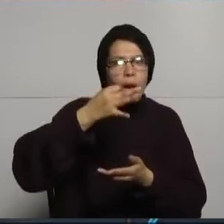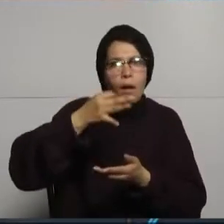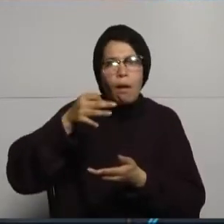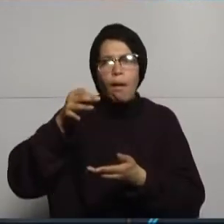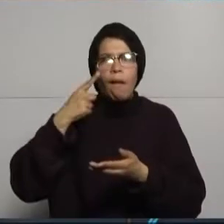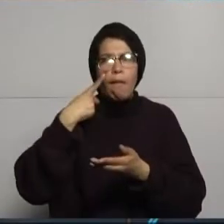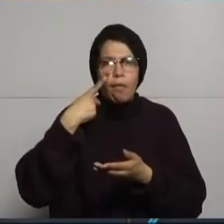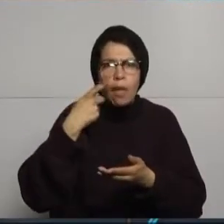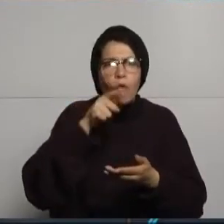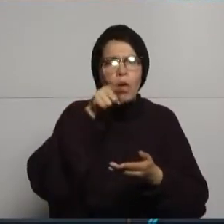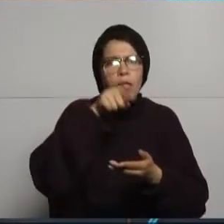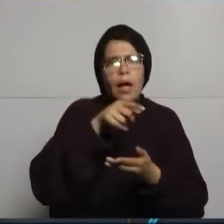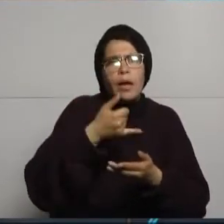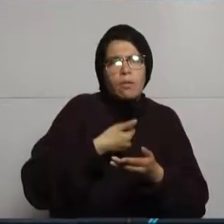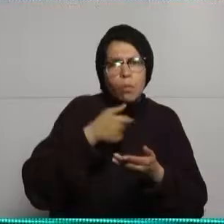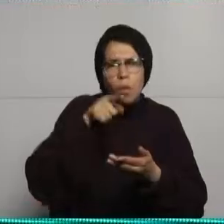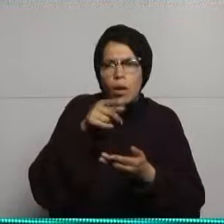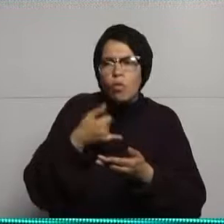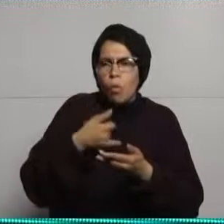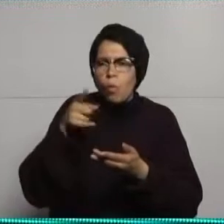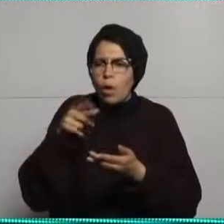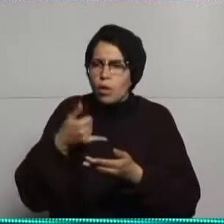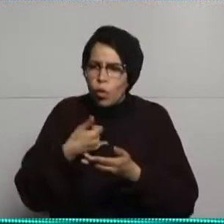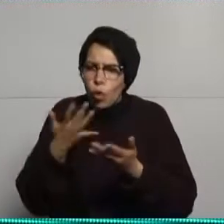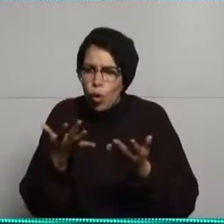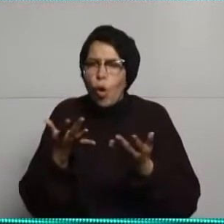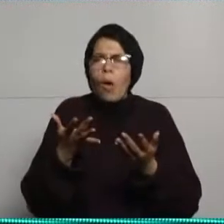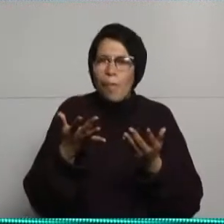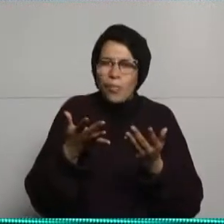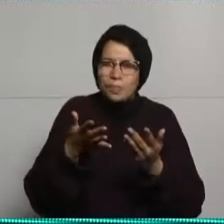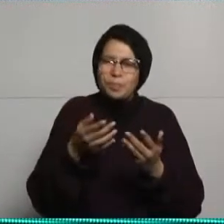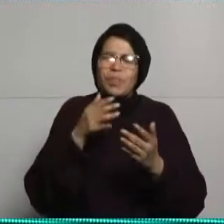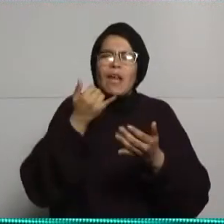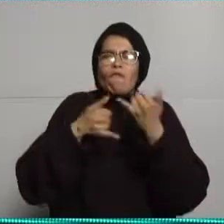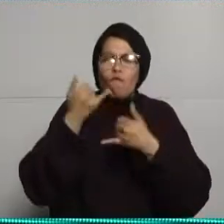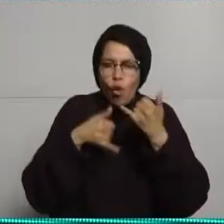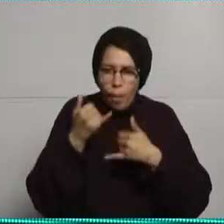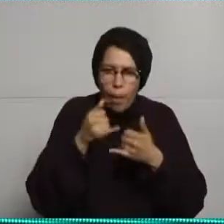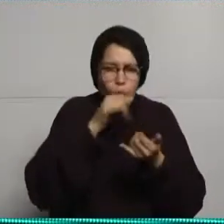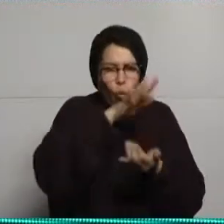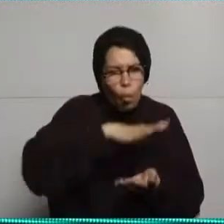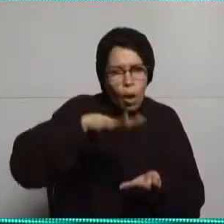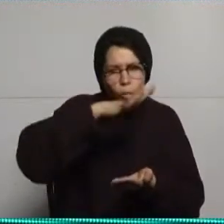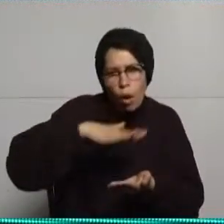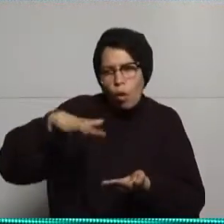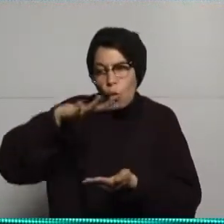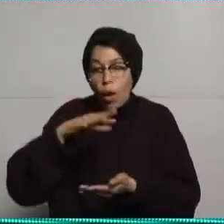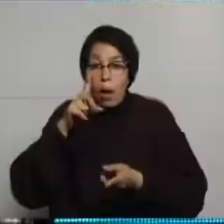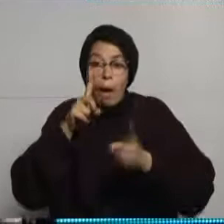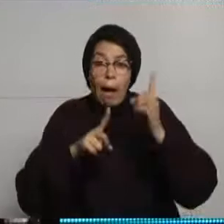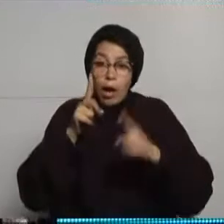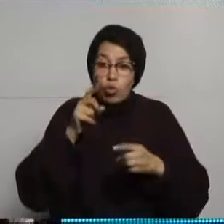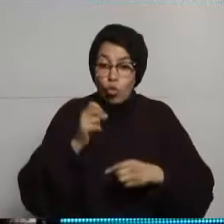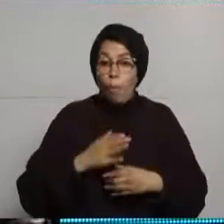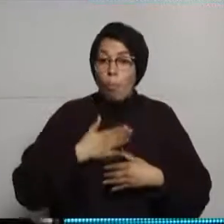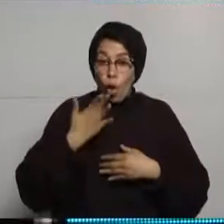las iniciativas que estaban, tomando en cuenta un poco, como decía Celiana también con Decide, no solo iniciativas propias, sino